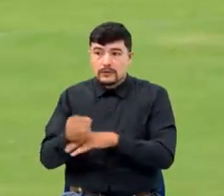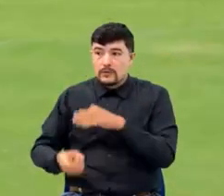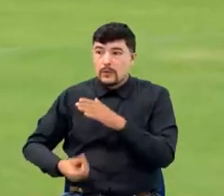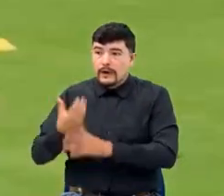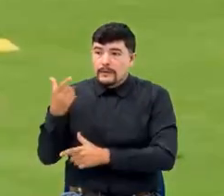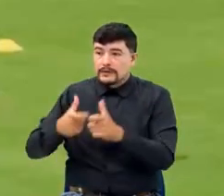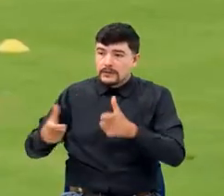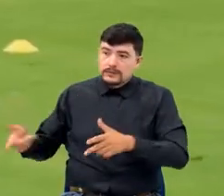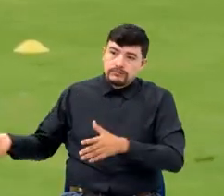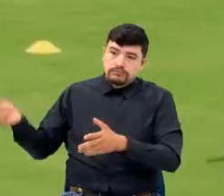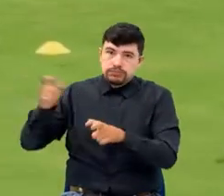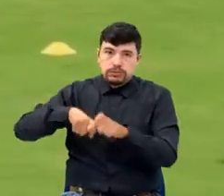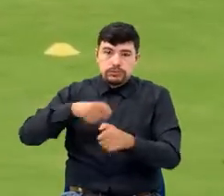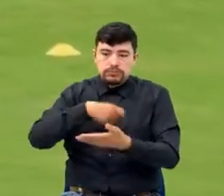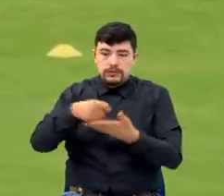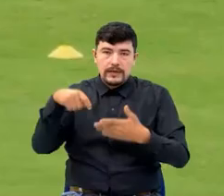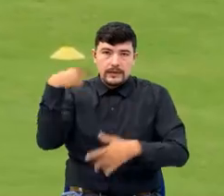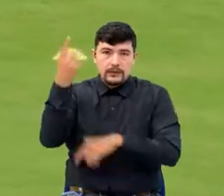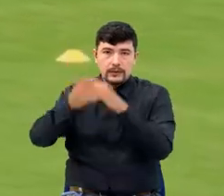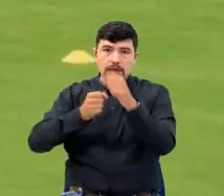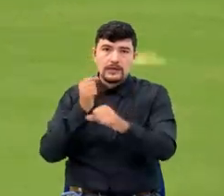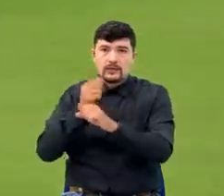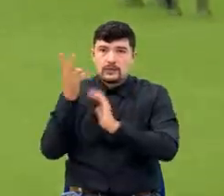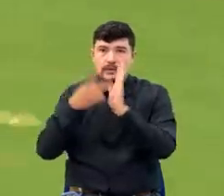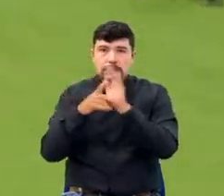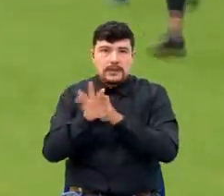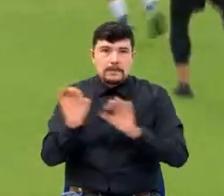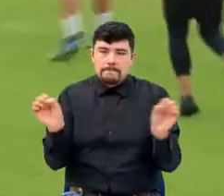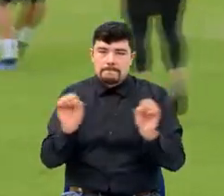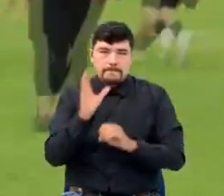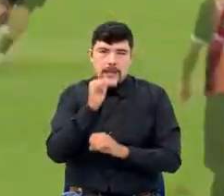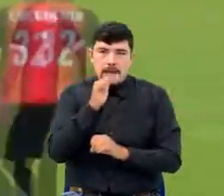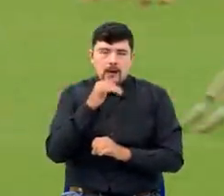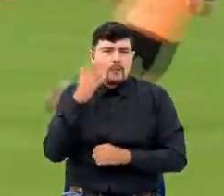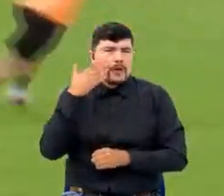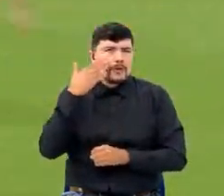ascenso en 2023 y los primeros partidos se jugarán a partir del 4 de febrero.